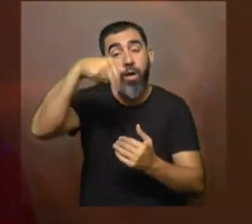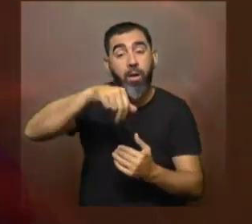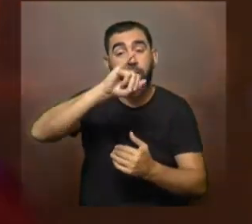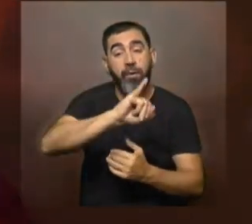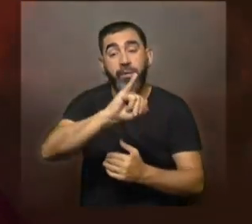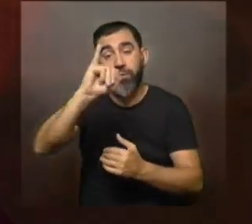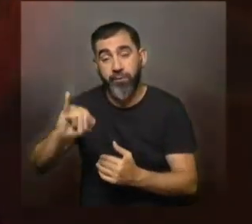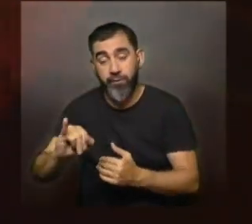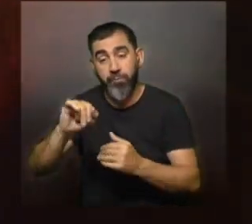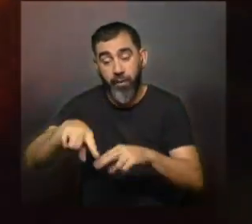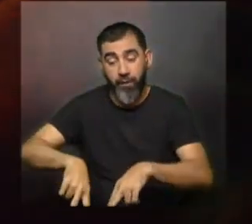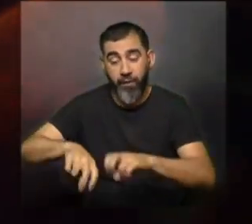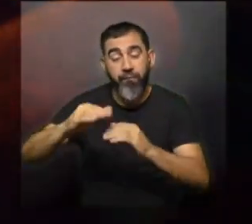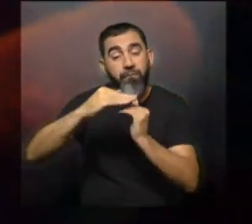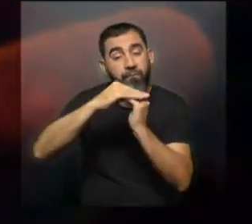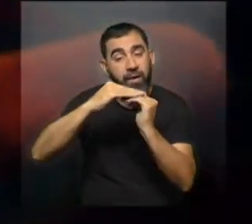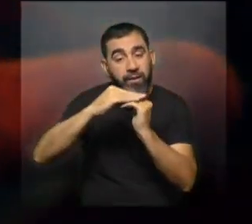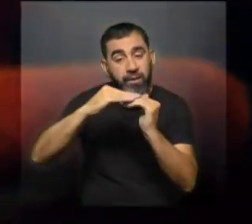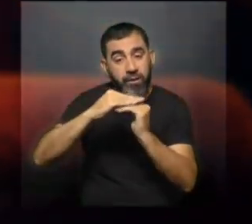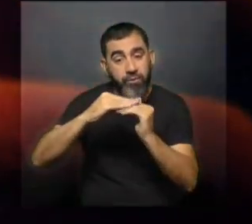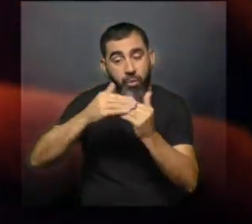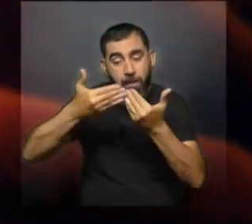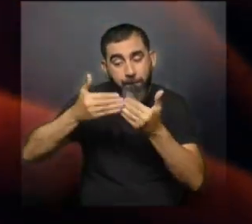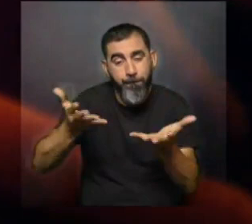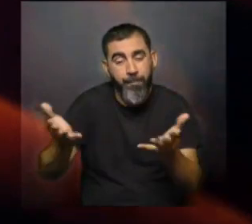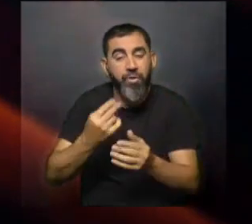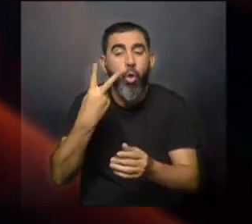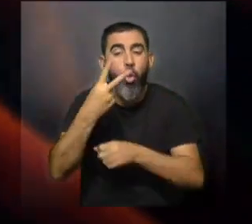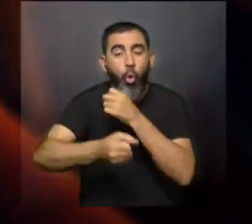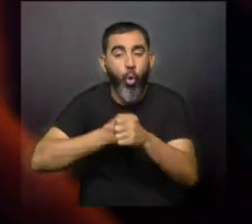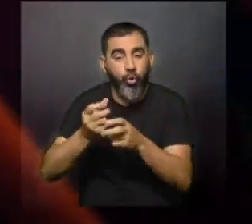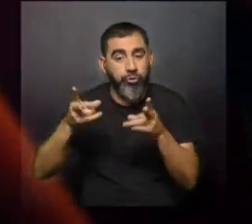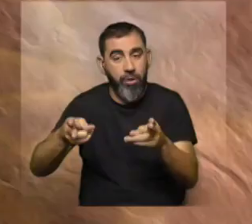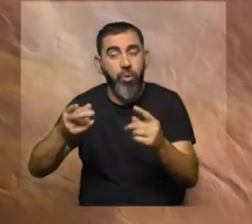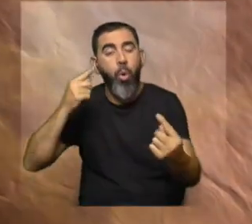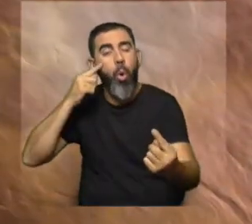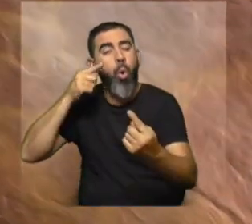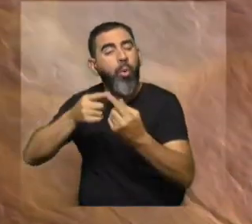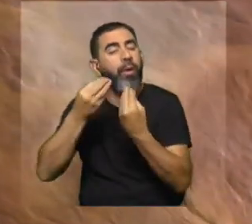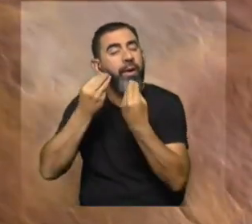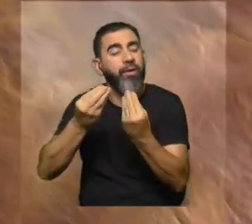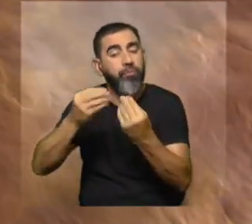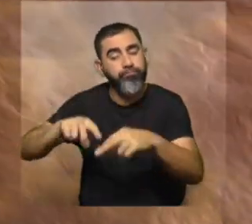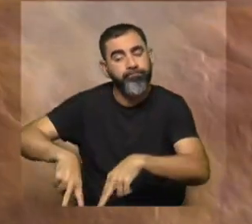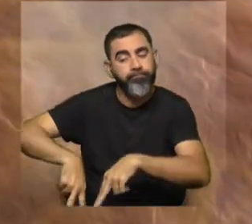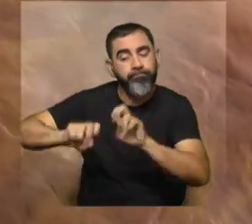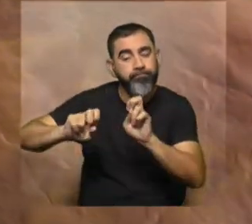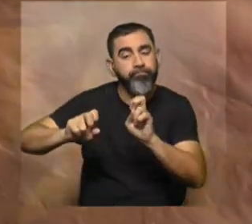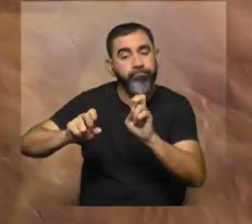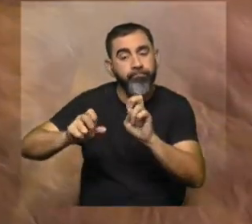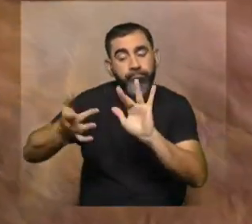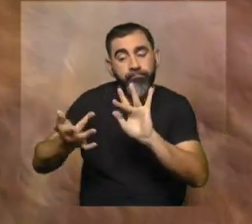Clemente Estable, que es para investigación básica, que lo acabamos de empezar y dura 2 años, cuyo objetivo es estudiar la